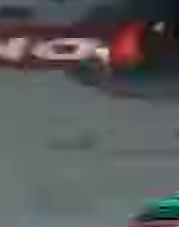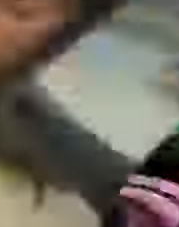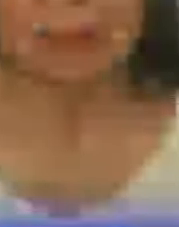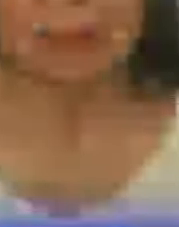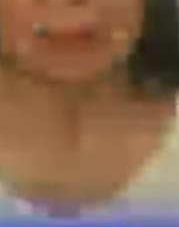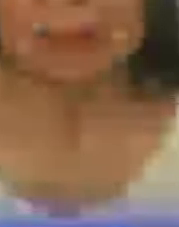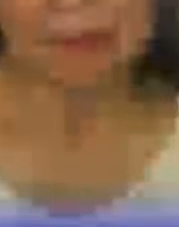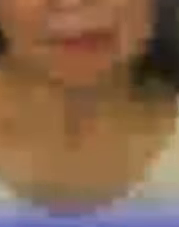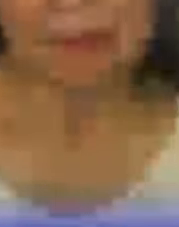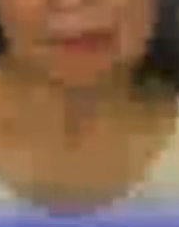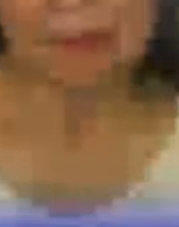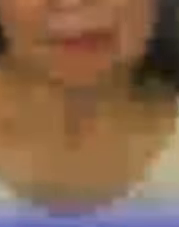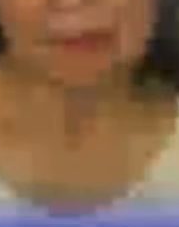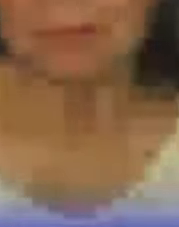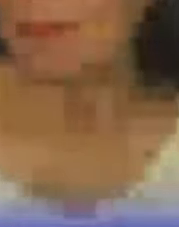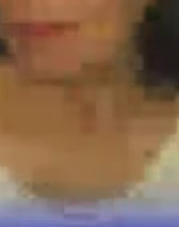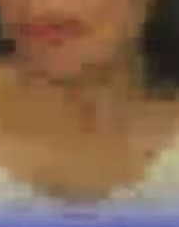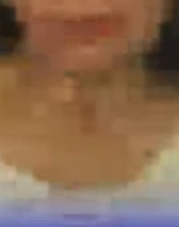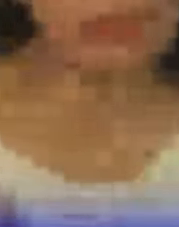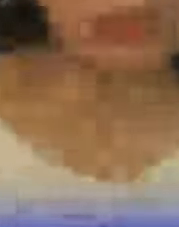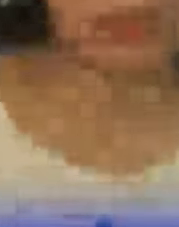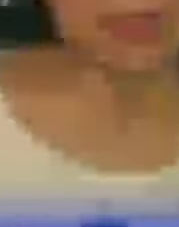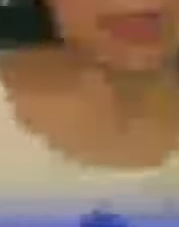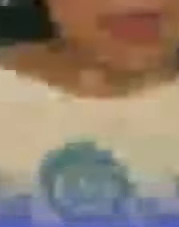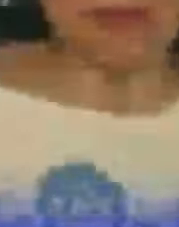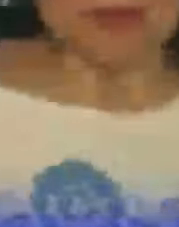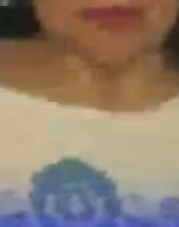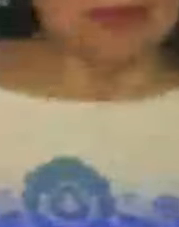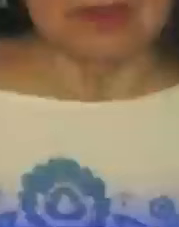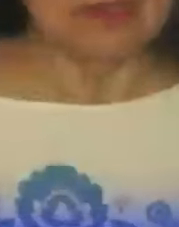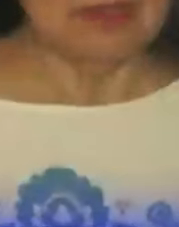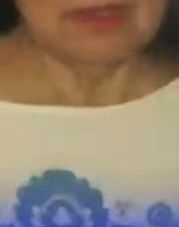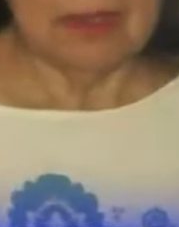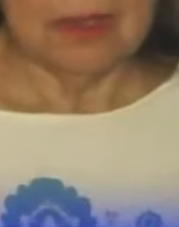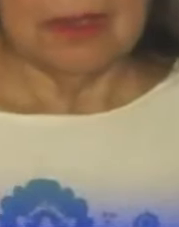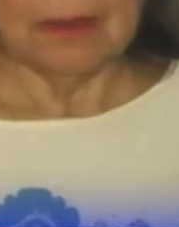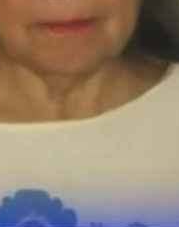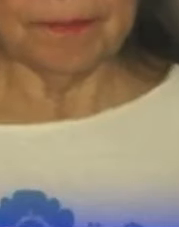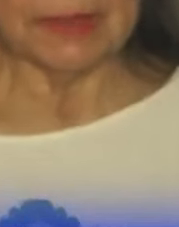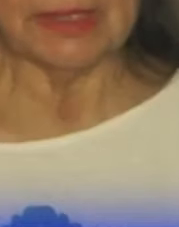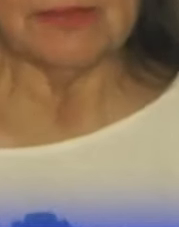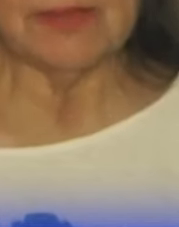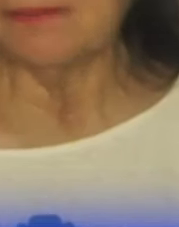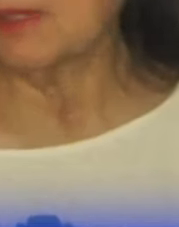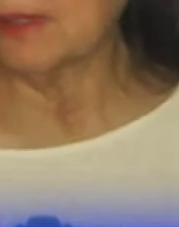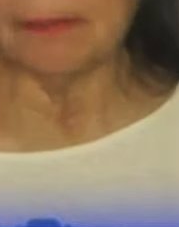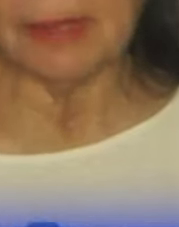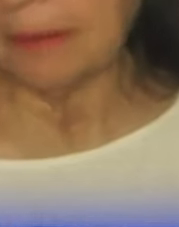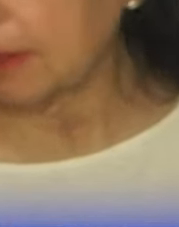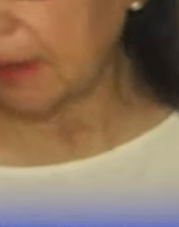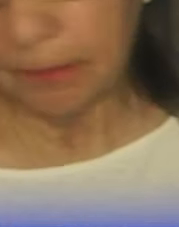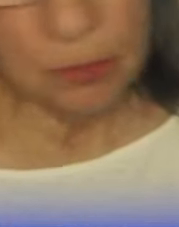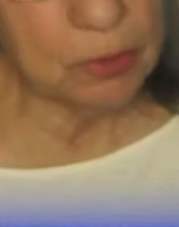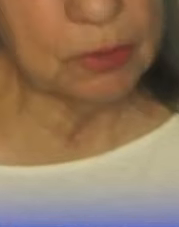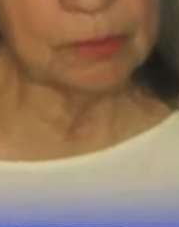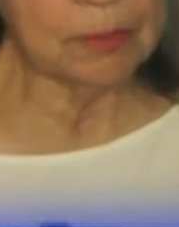No, sí, realmente es una obra magnífica. No, sí. Magnífica, magistral. Terriblemente